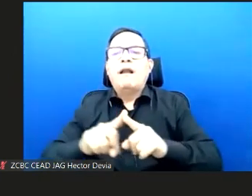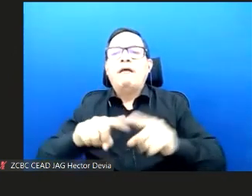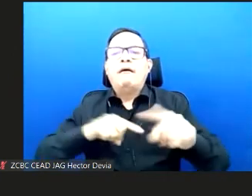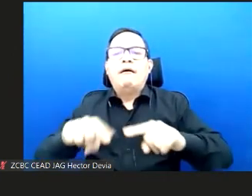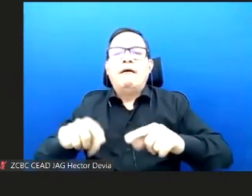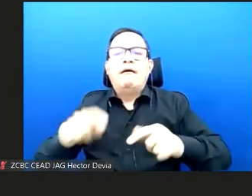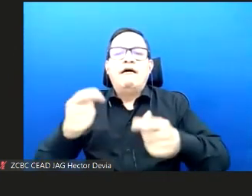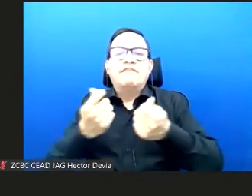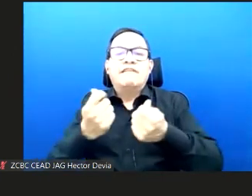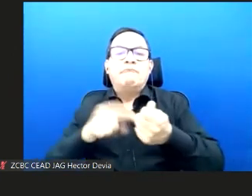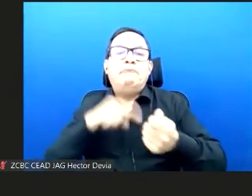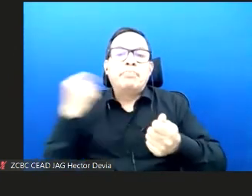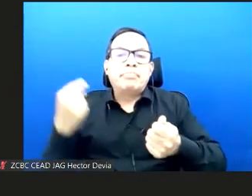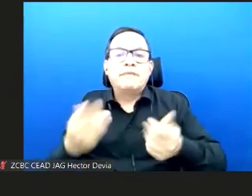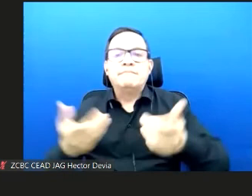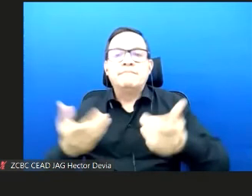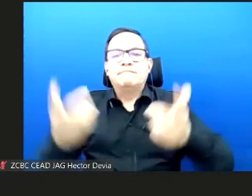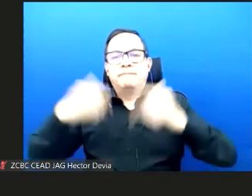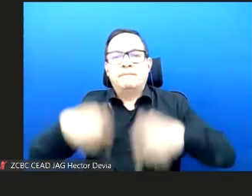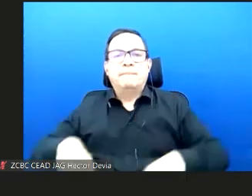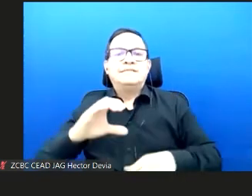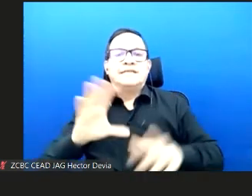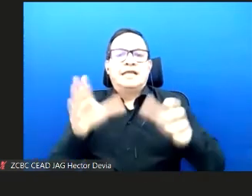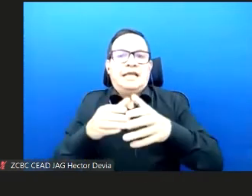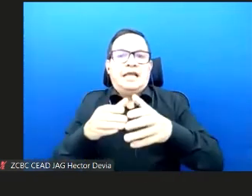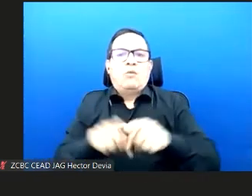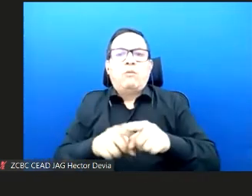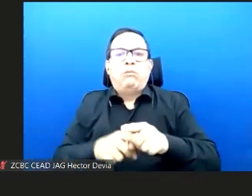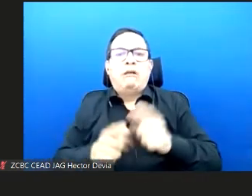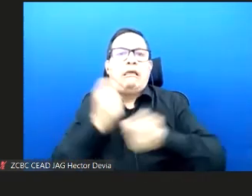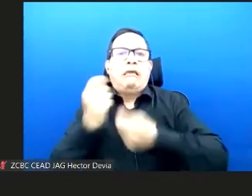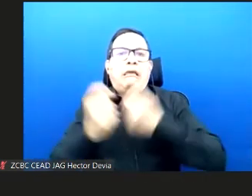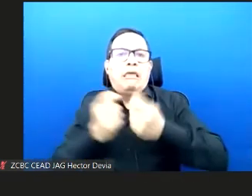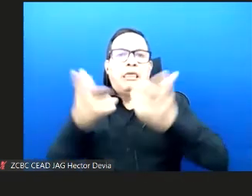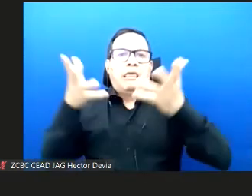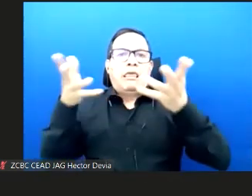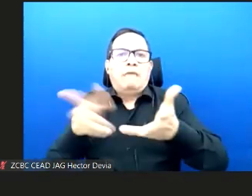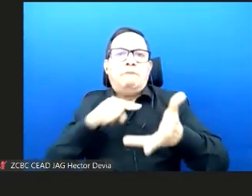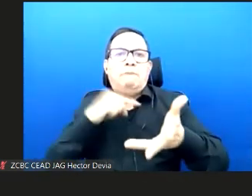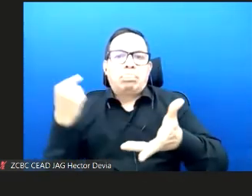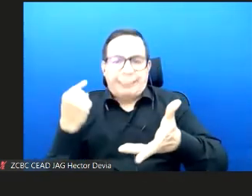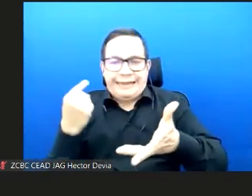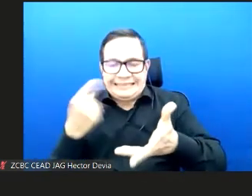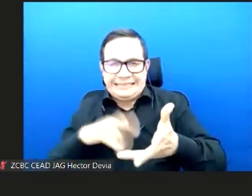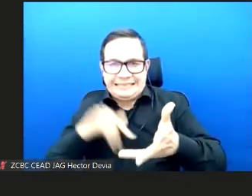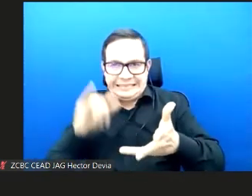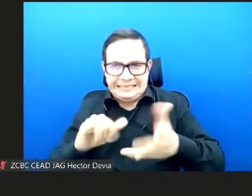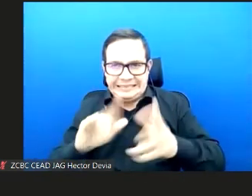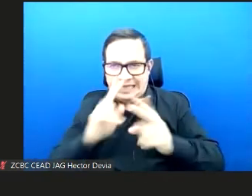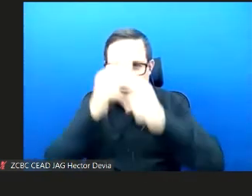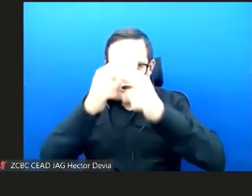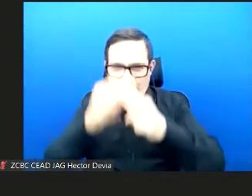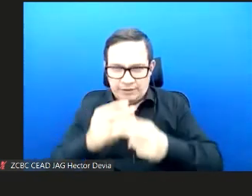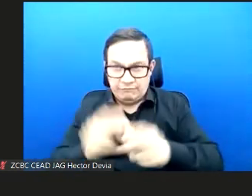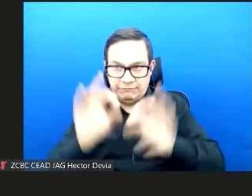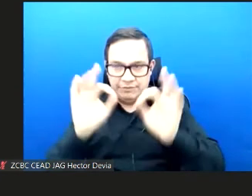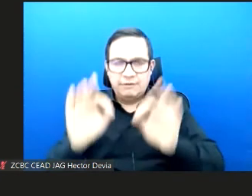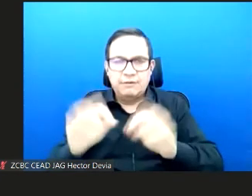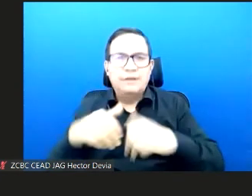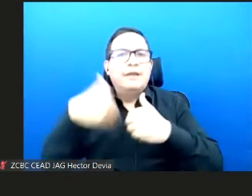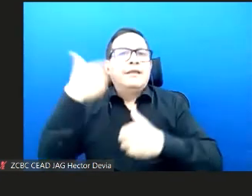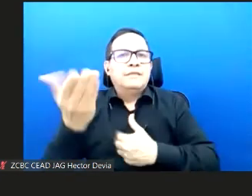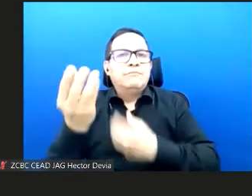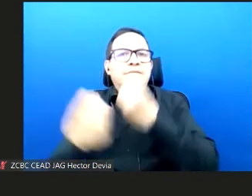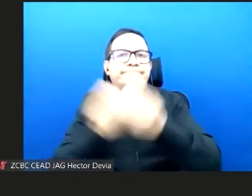solidaria. Este es el primer paso, ¿no? Darle nombre a los conjuntos. Después vamos a graficar. ¿Cómo graficamos? Sabemos